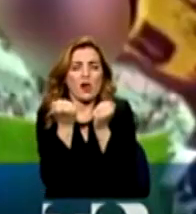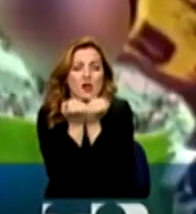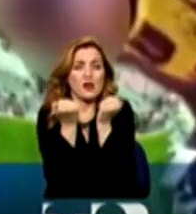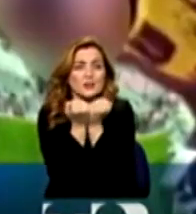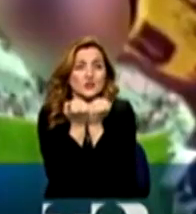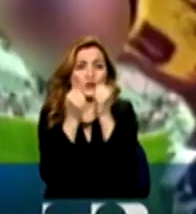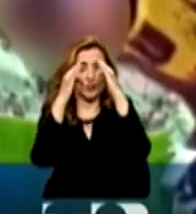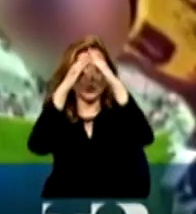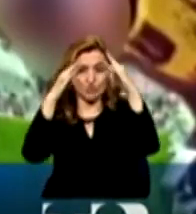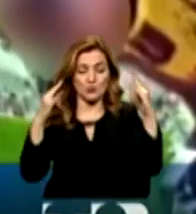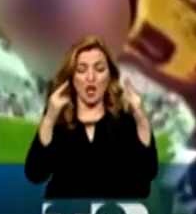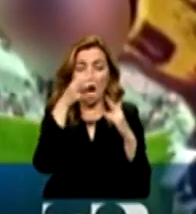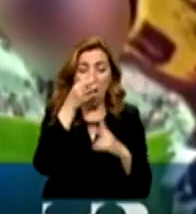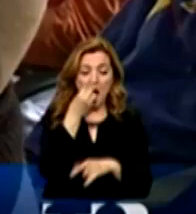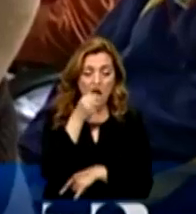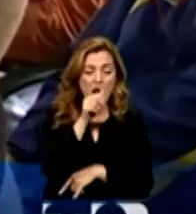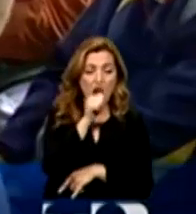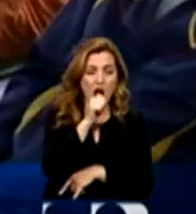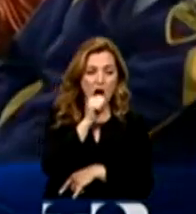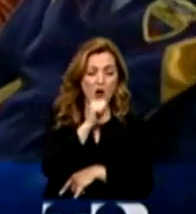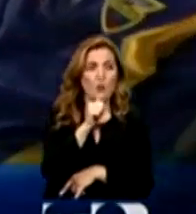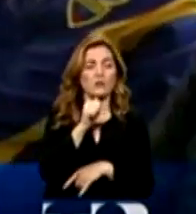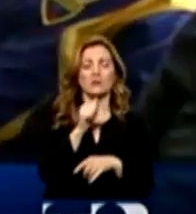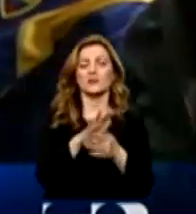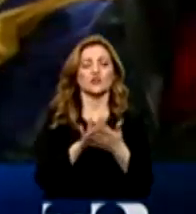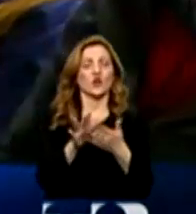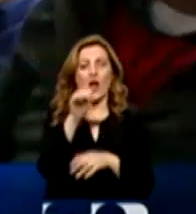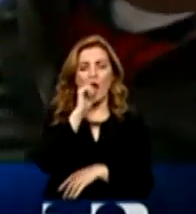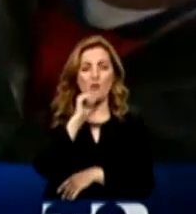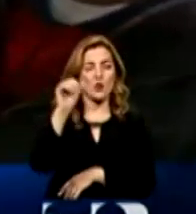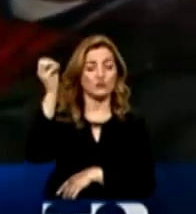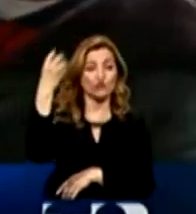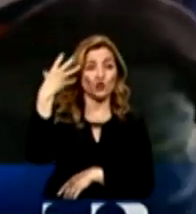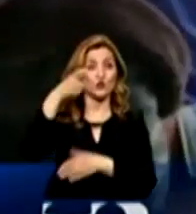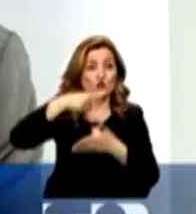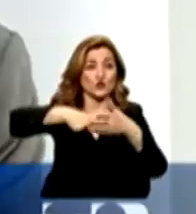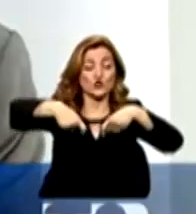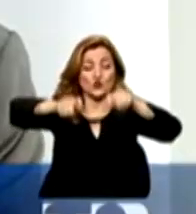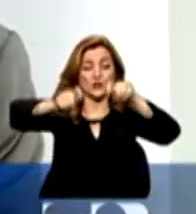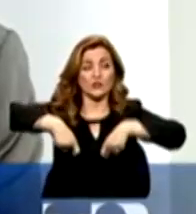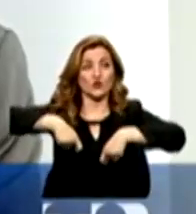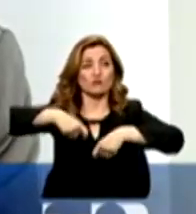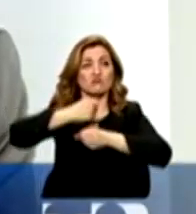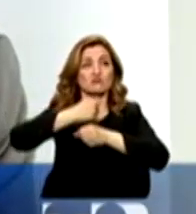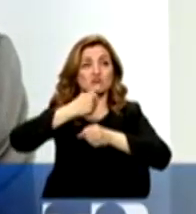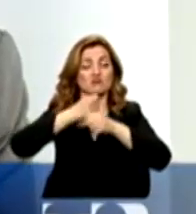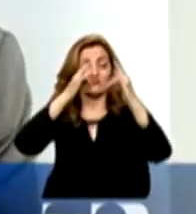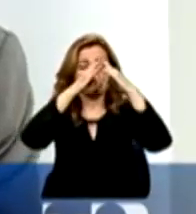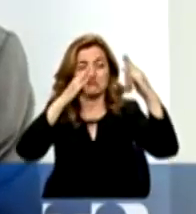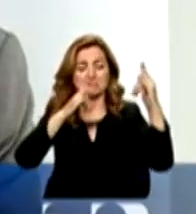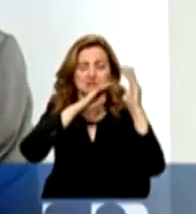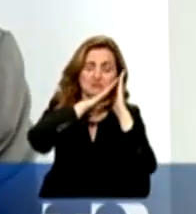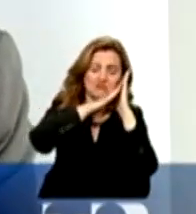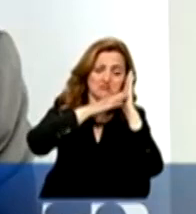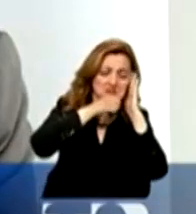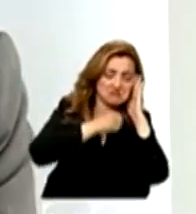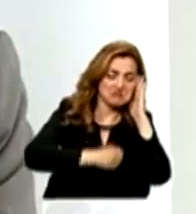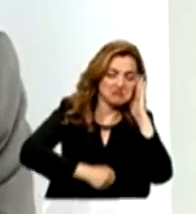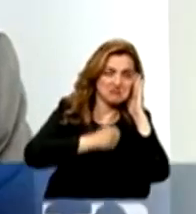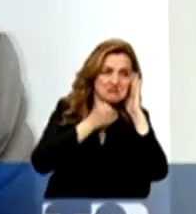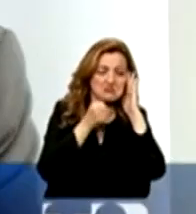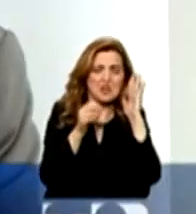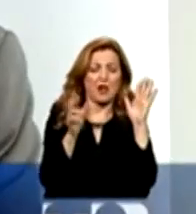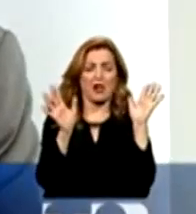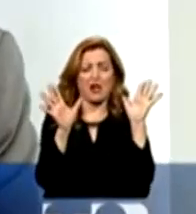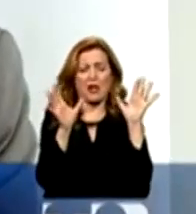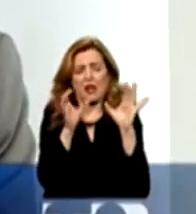en campamentos sin agua ni luz. Tampoco cuentan con contratos laborales. Viven en campamentos viejos,